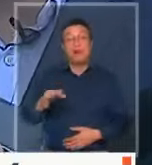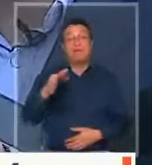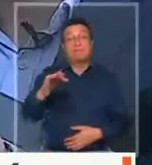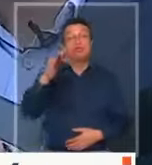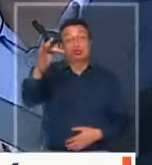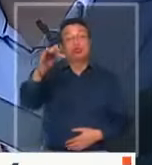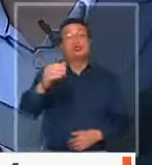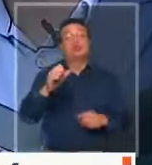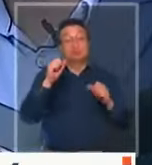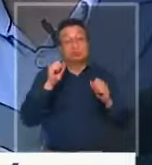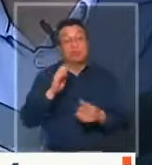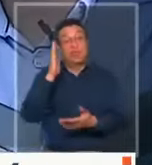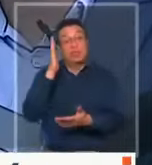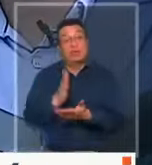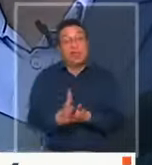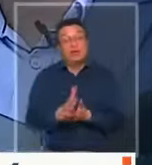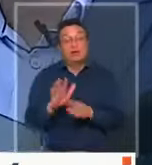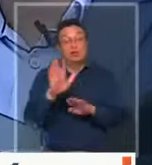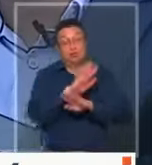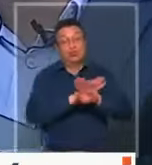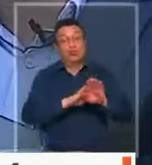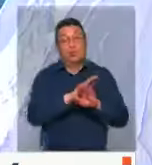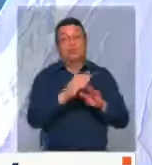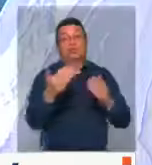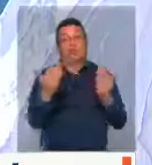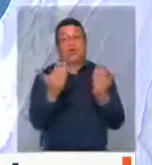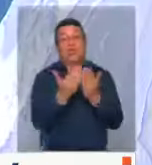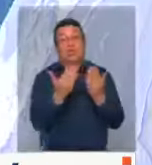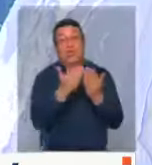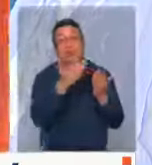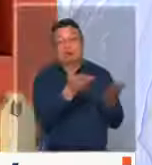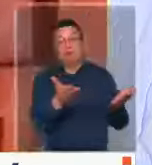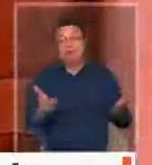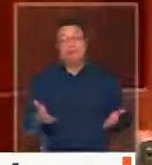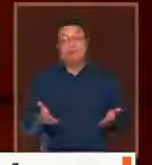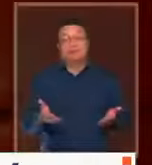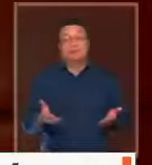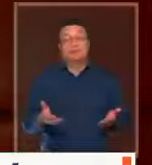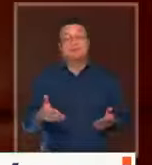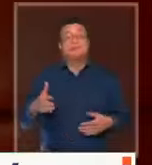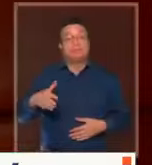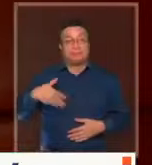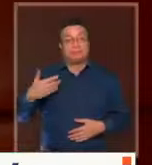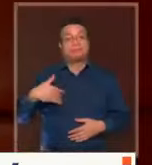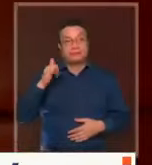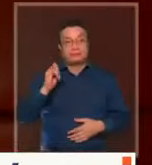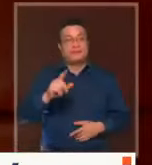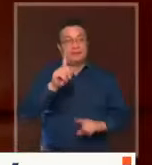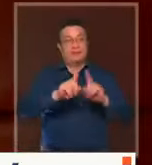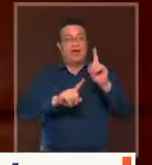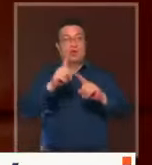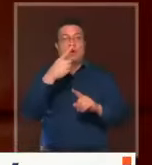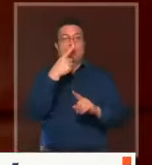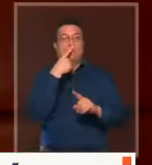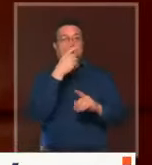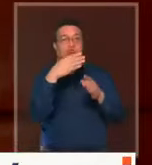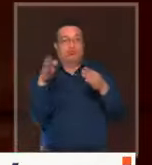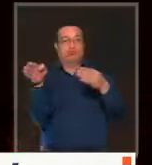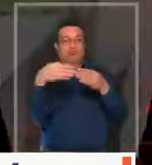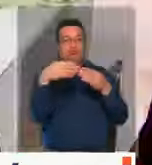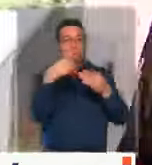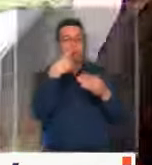cercano vamos a tener que estar blindando nuestros establecimientos educacionales. Lo que lamentablemente ya han hecho algunos establecimientos